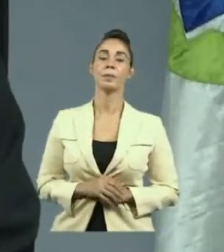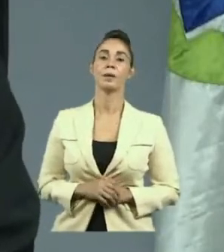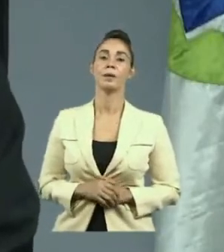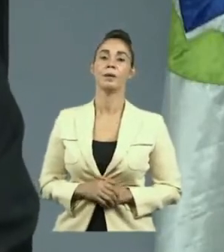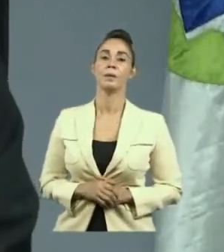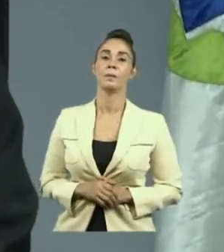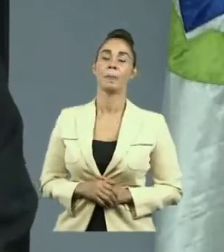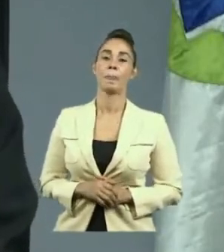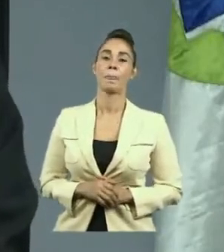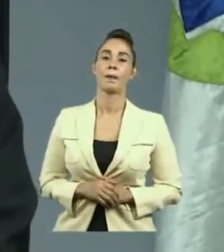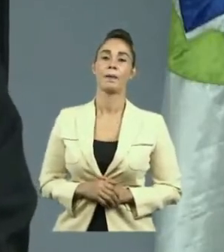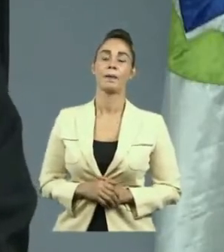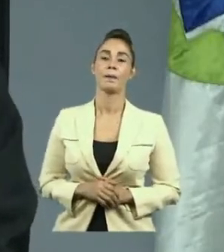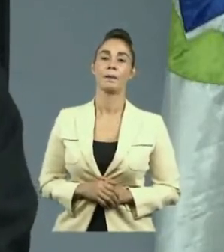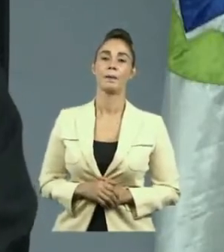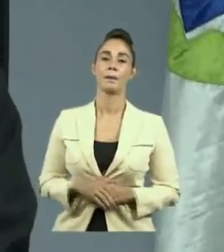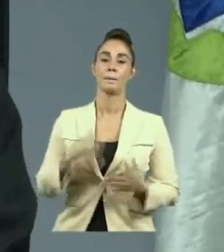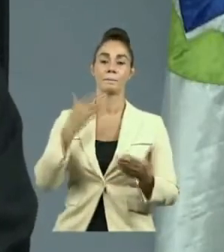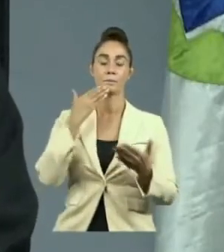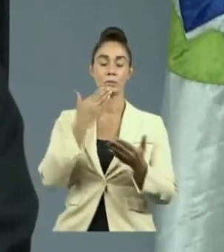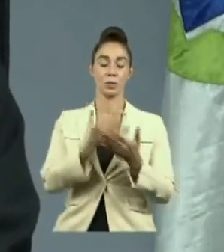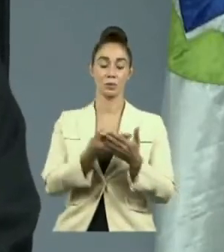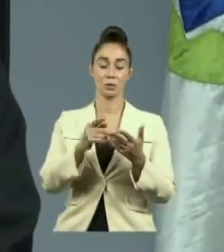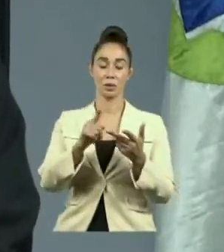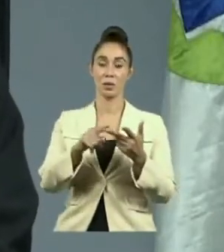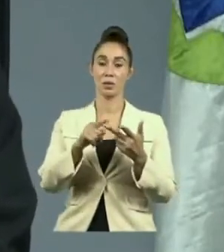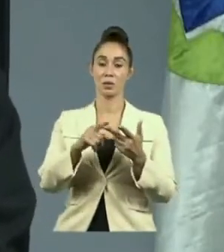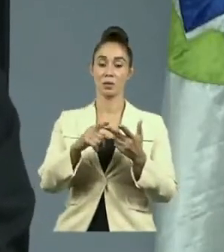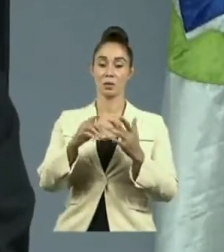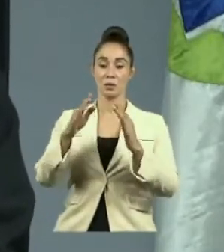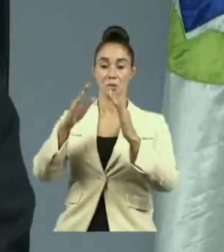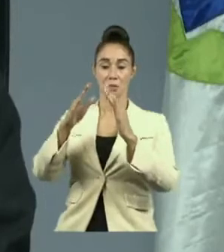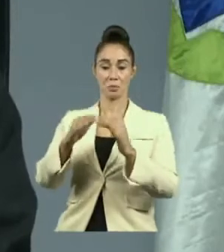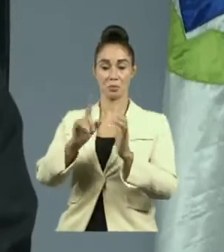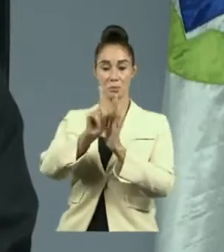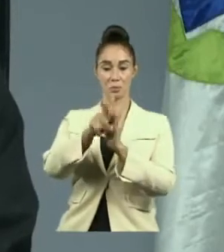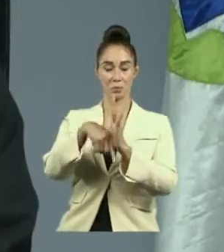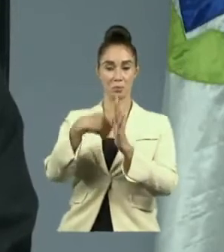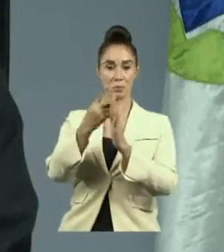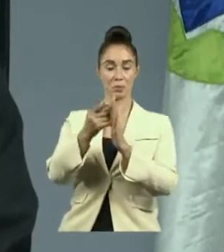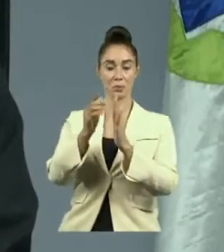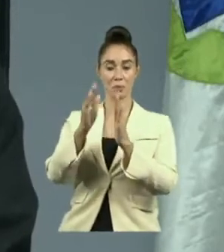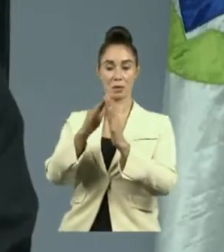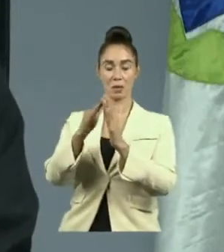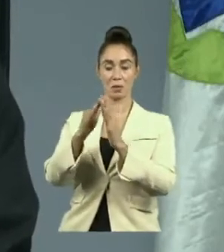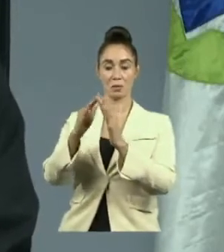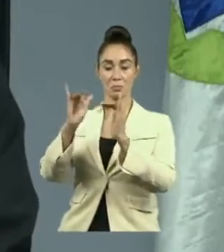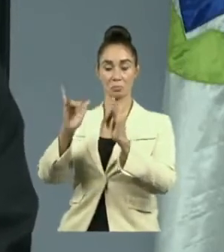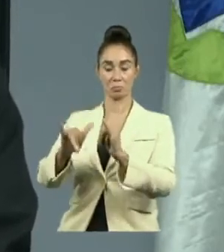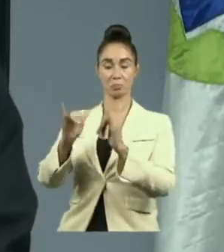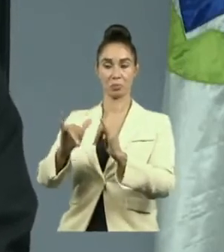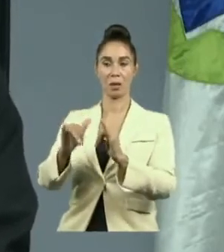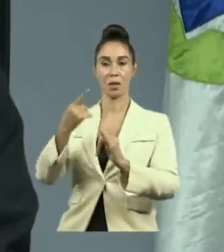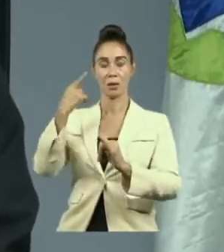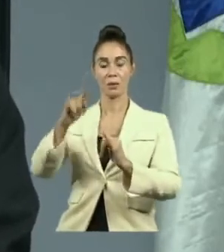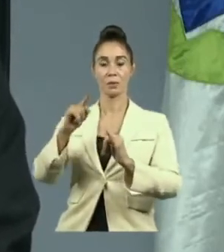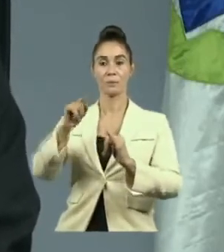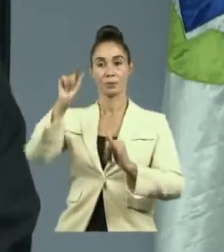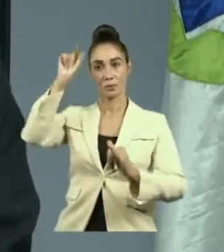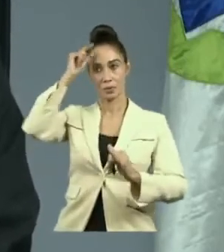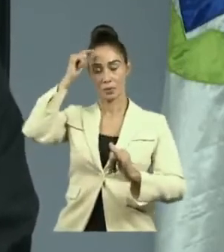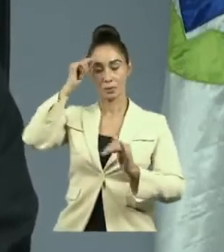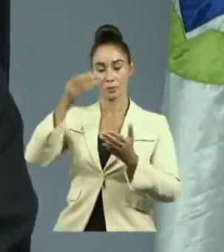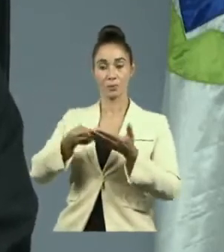bueno en relación a estas últimas preguntas yo creo que el gobierno ha llevado al congreso la solicitud